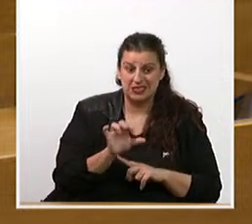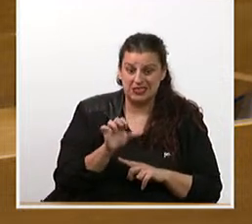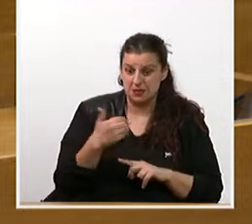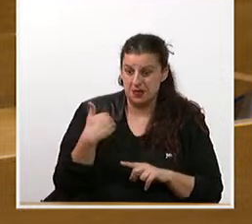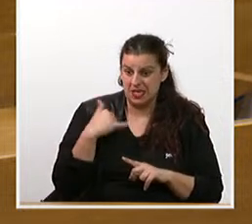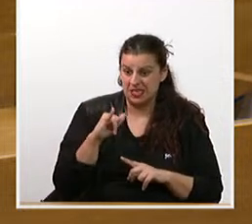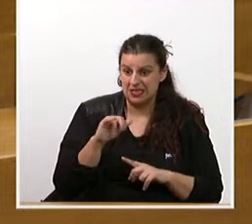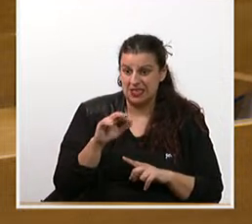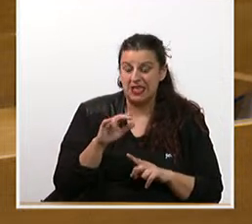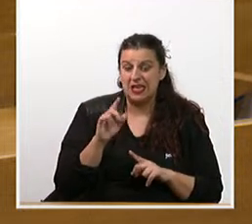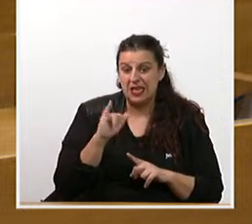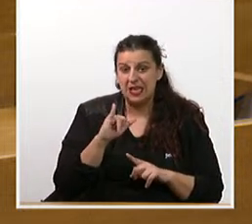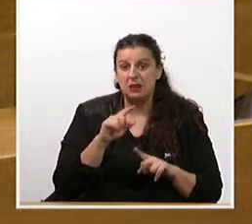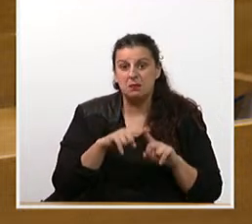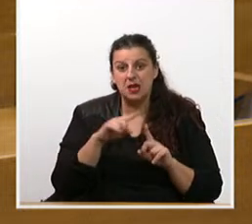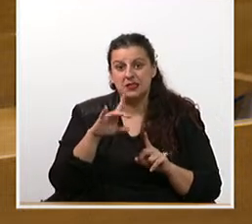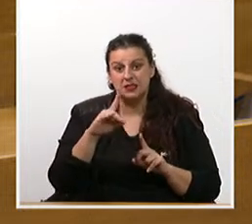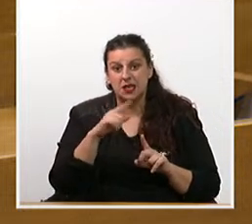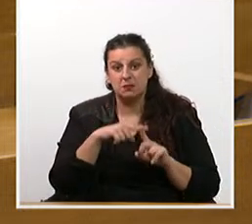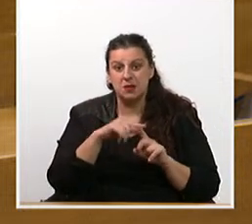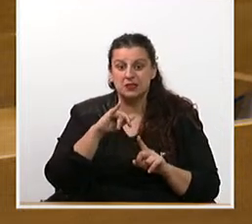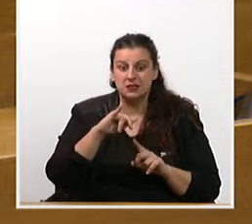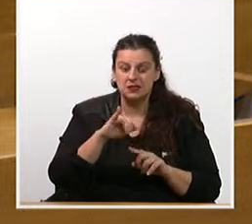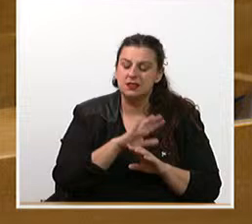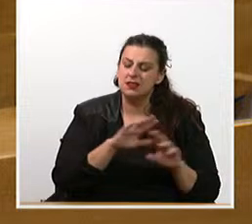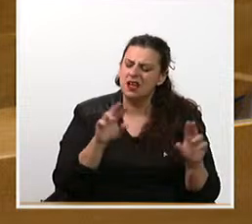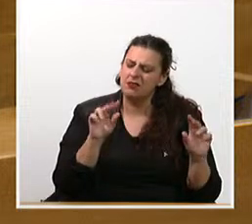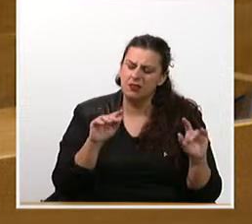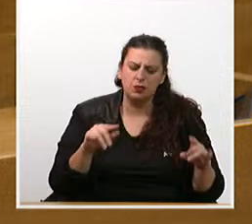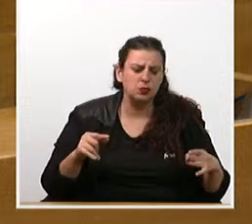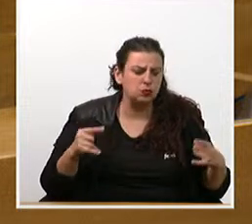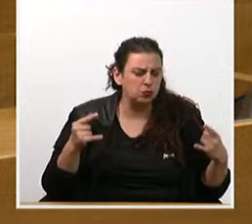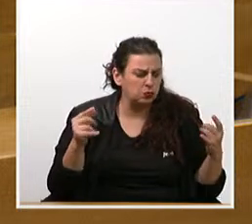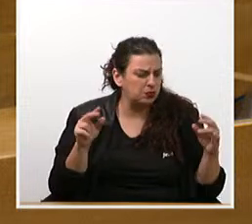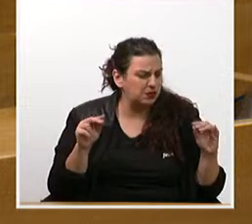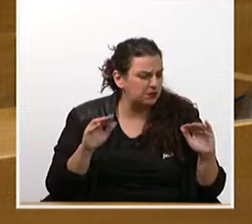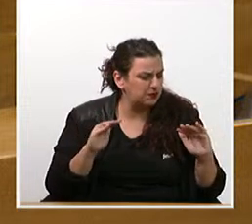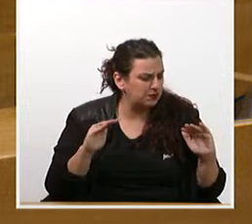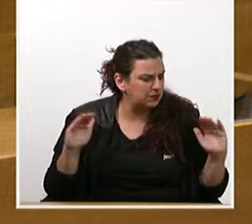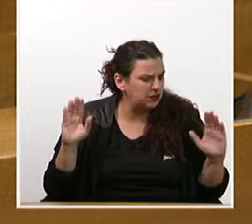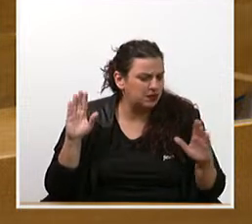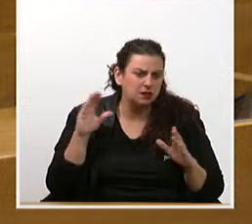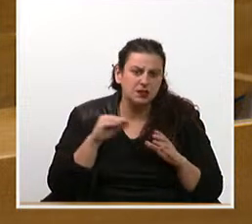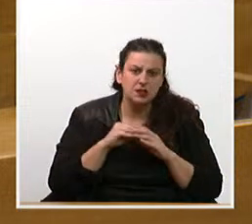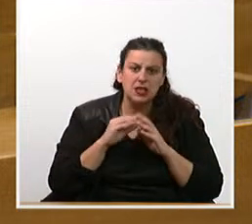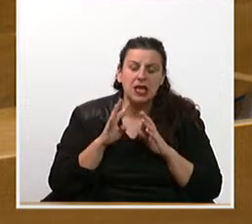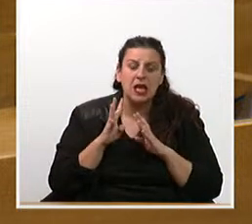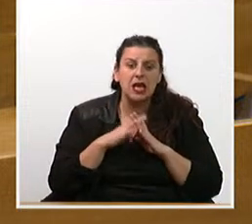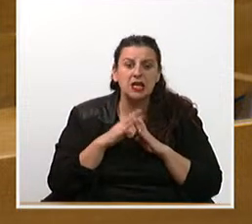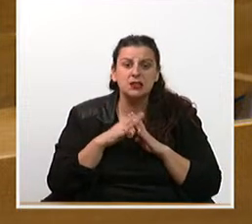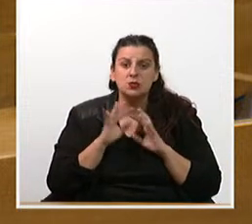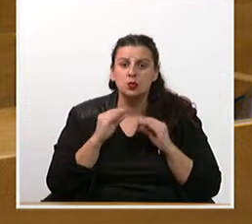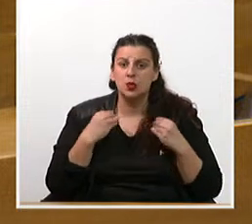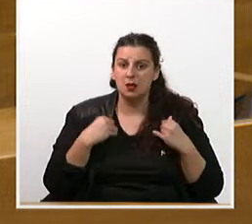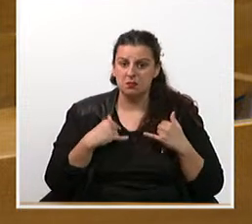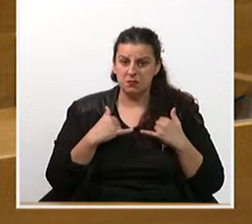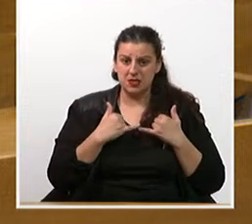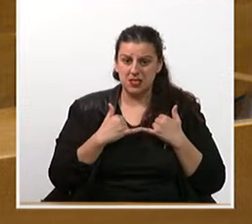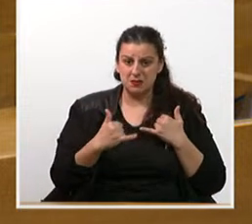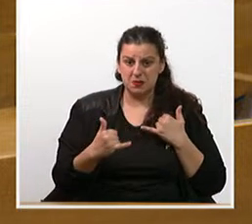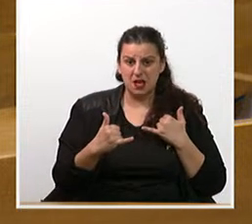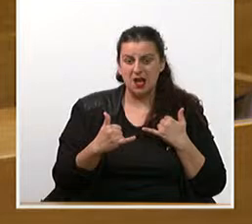mí hemos terminado precisamente con esas duplicidades incorporando toda la estructura en la misma línea de